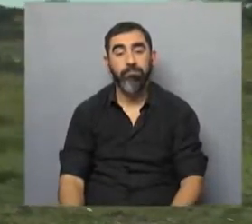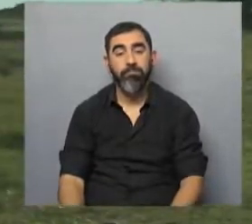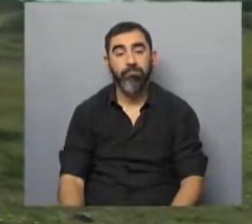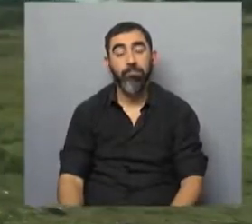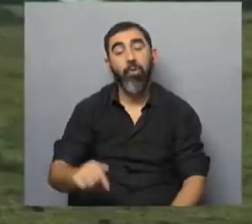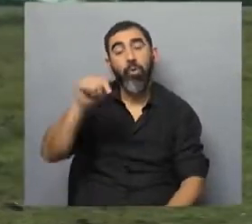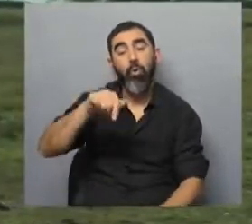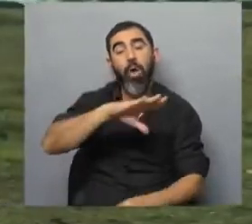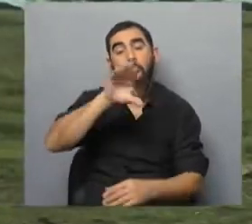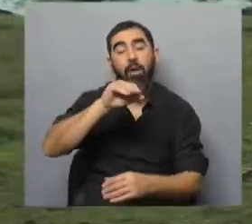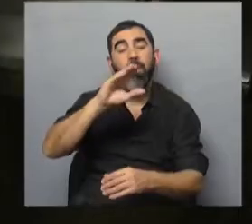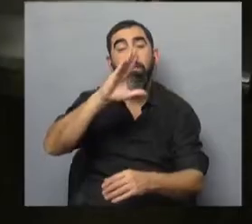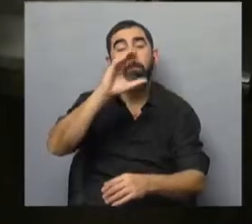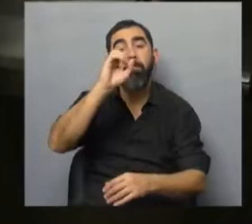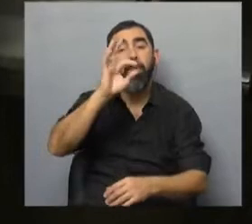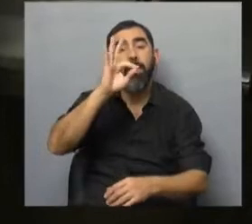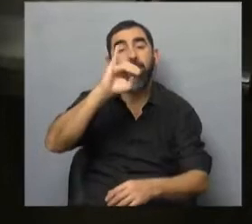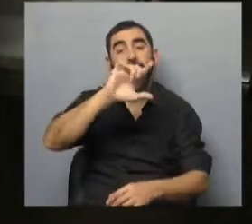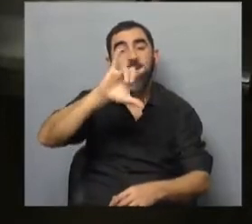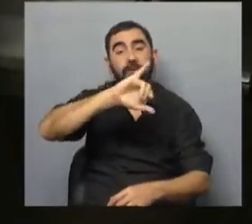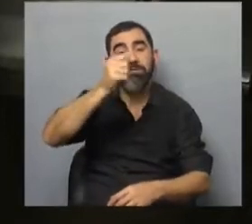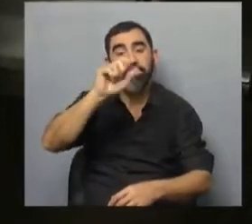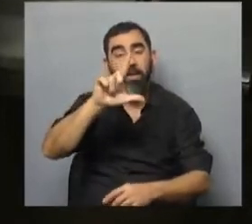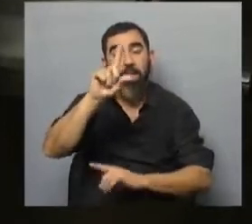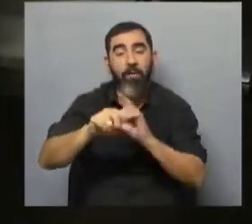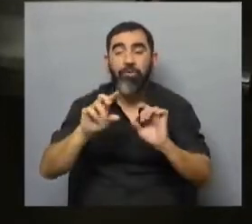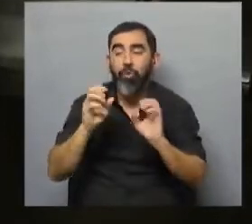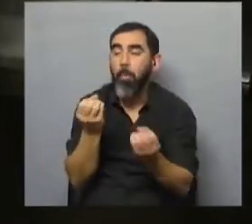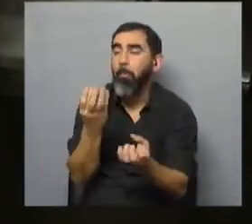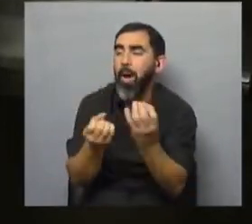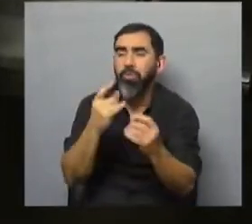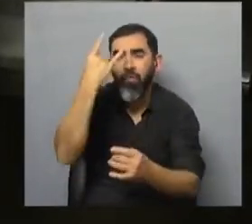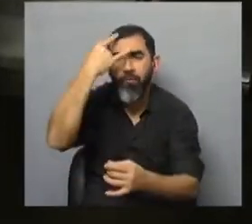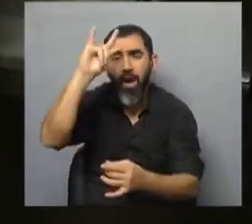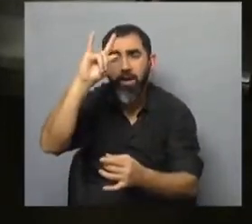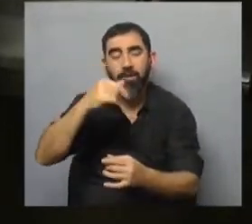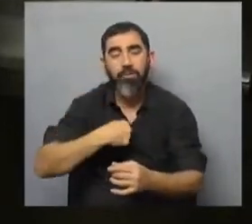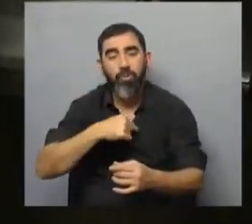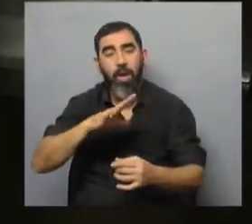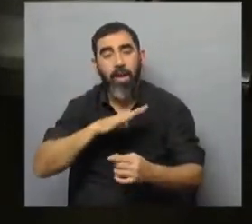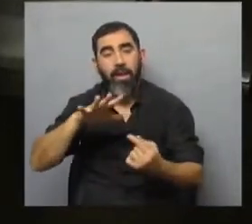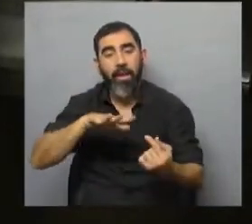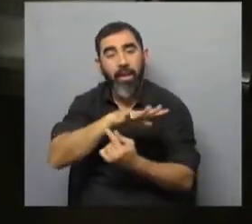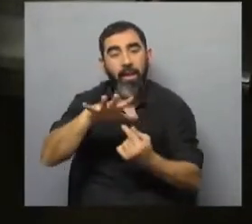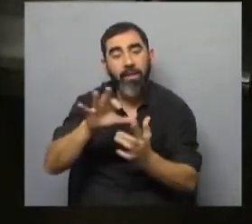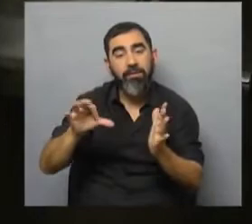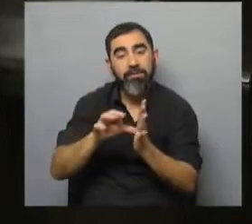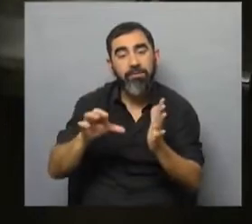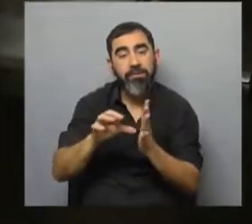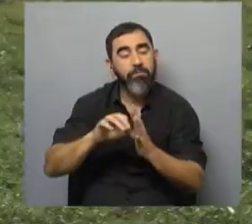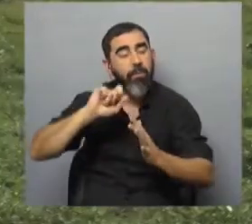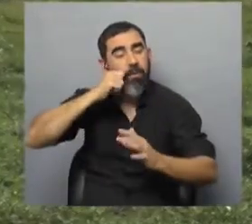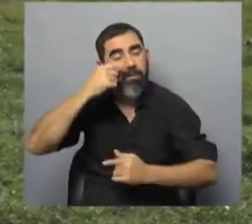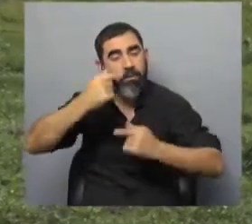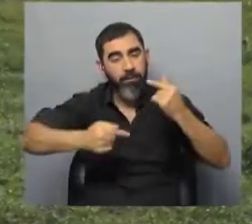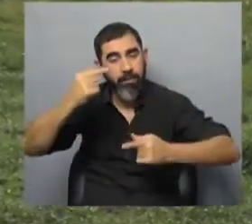Hoy les vengo a hablar del pastizal. Eso donde a veces muchas personas ven solo pasto y vacas, nosotros vemos un ecosistema muy rico en